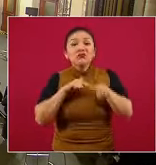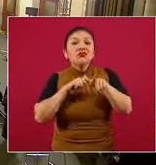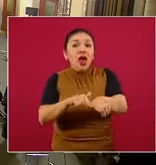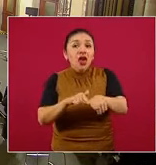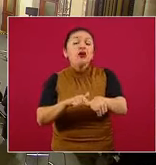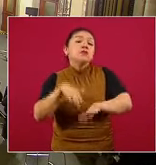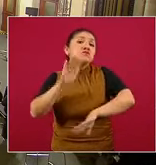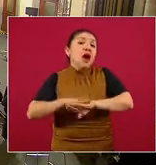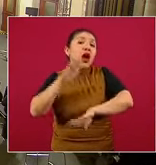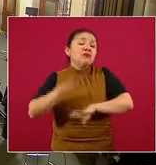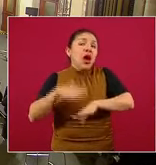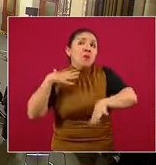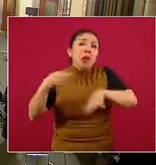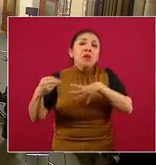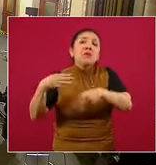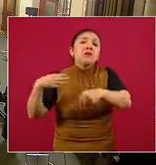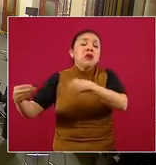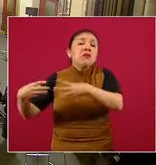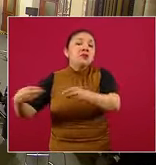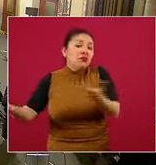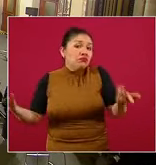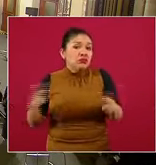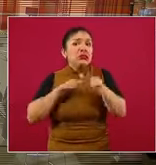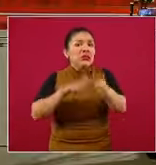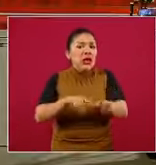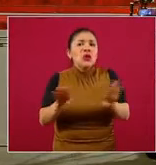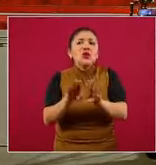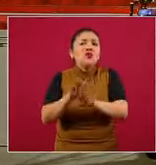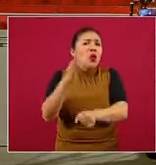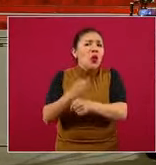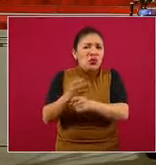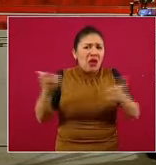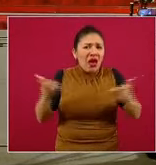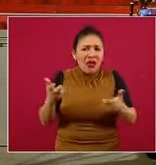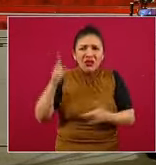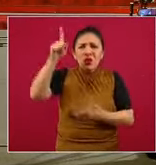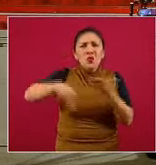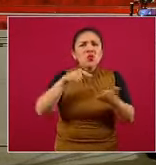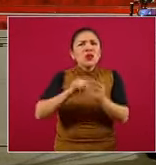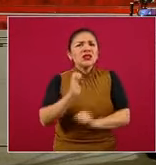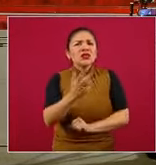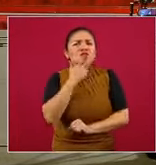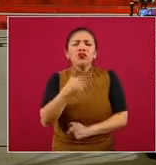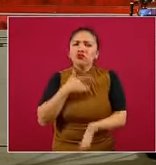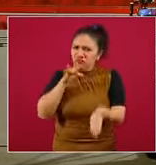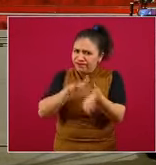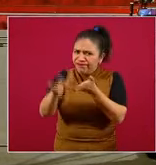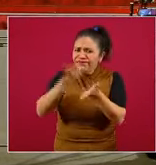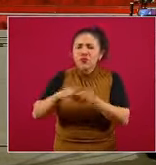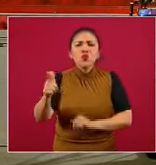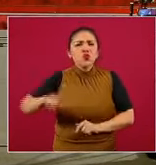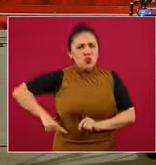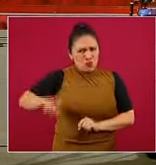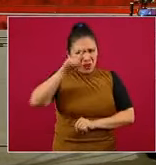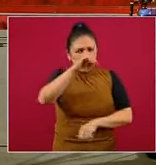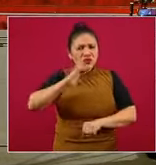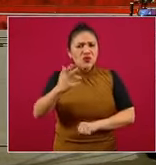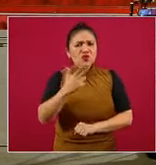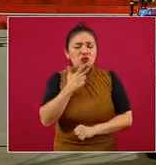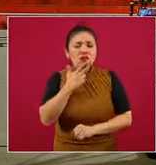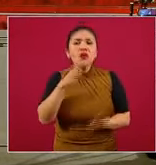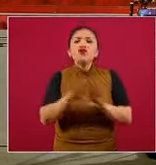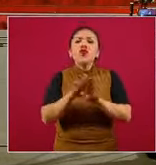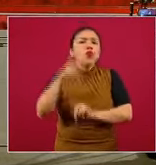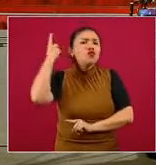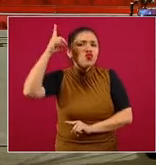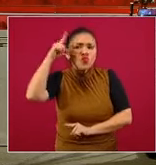seguirá habiendo más contagios. Y vamos a hacer lo que acabamos de hacer en Chihuahua, apoyar al gobierno de Chihuahua, lo que estamos haciendo